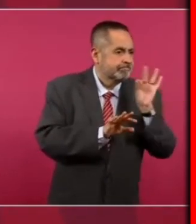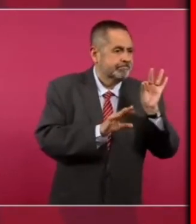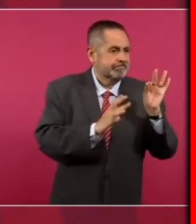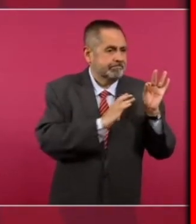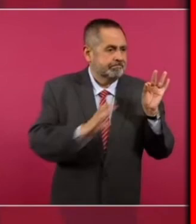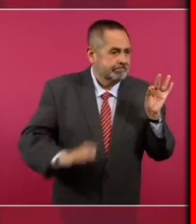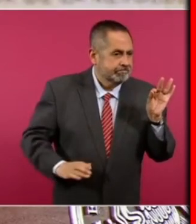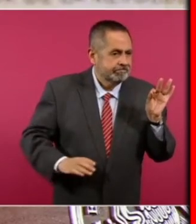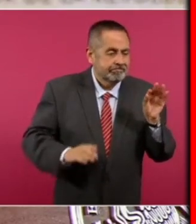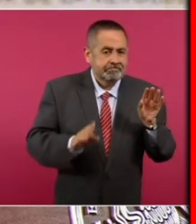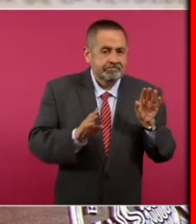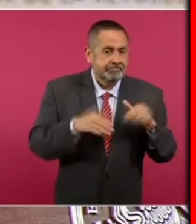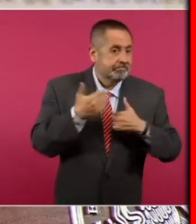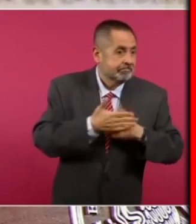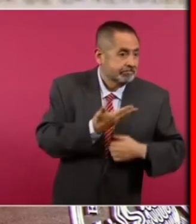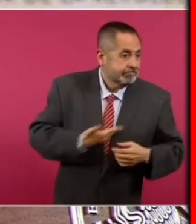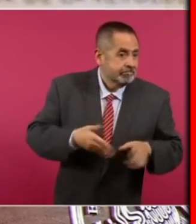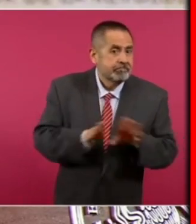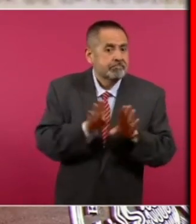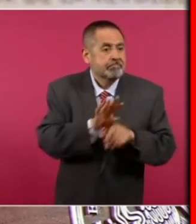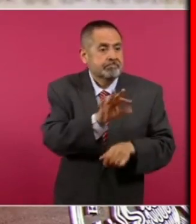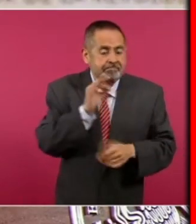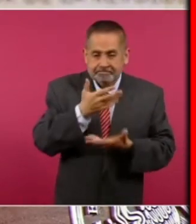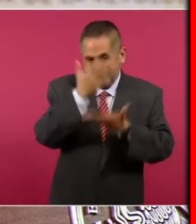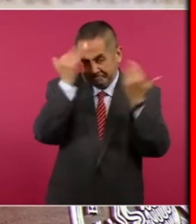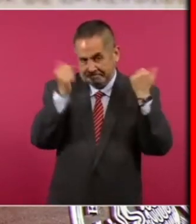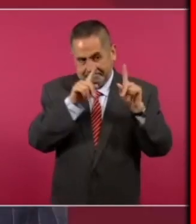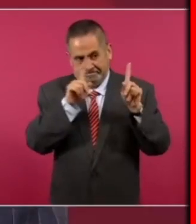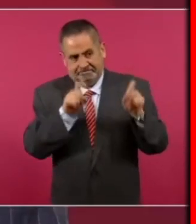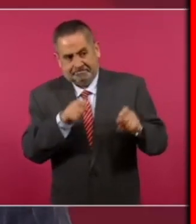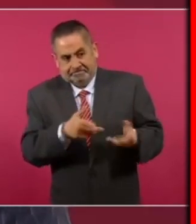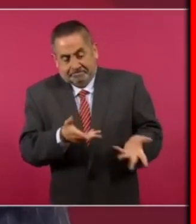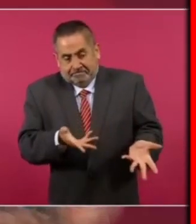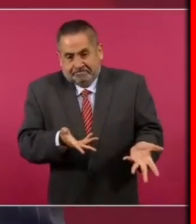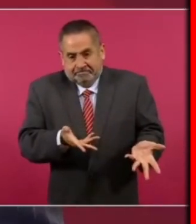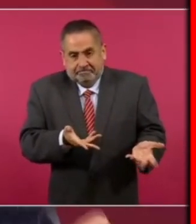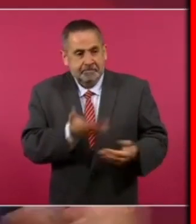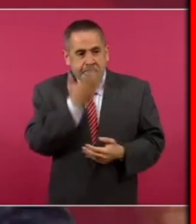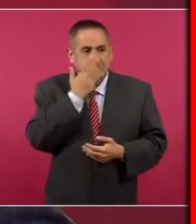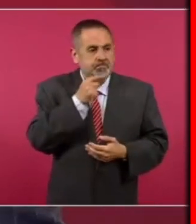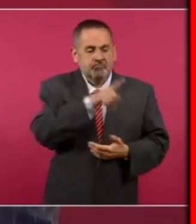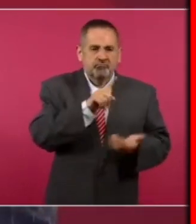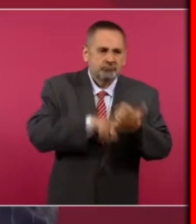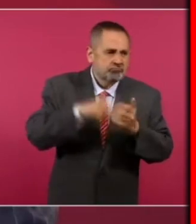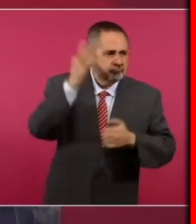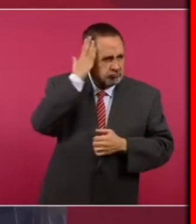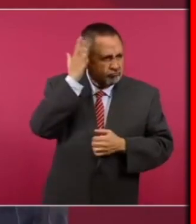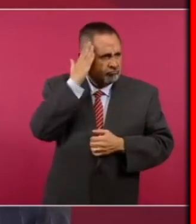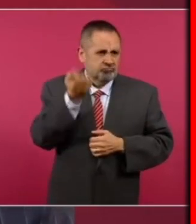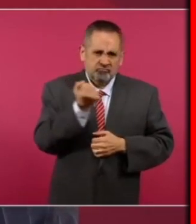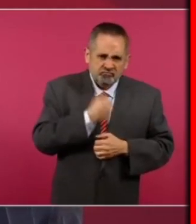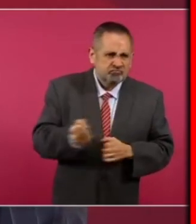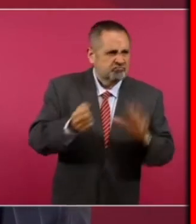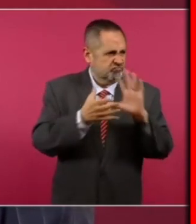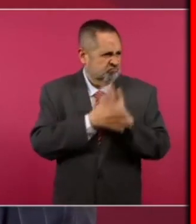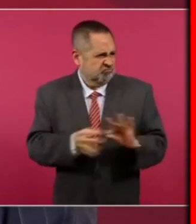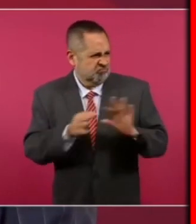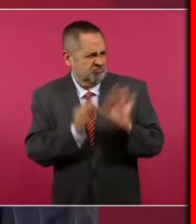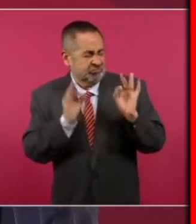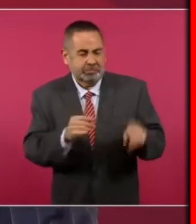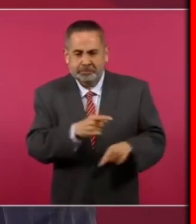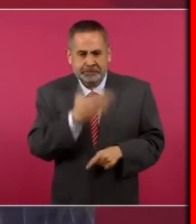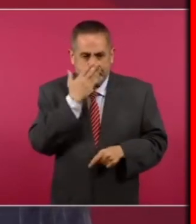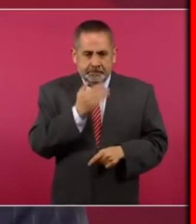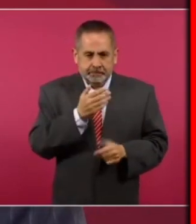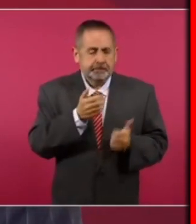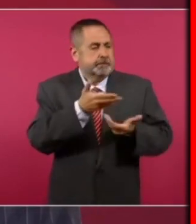el periódico Universal, que le dice de frente que esto ni de chiste lo va a publicar su